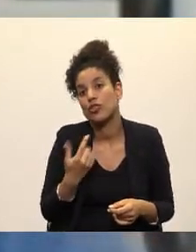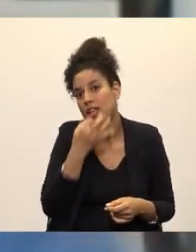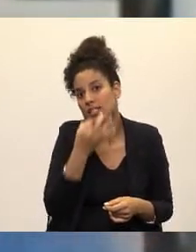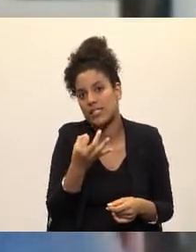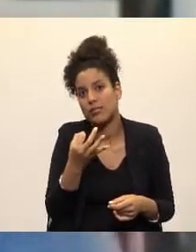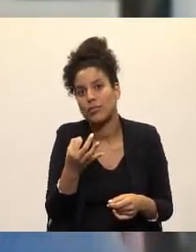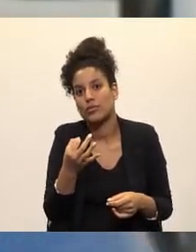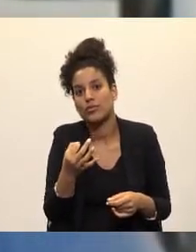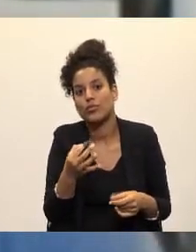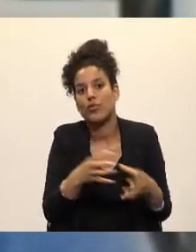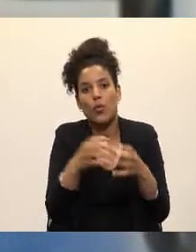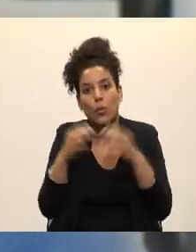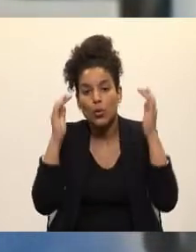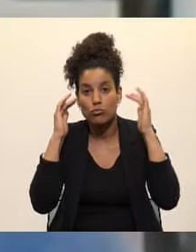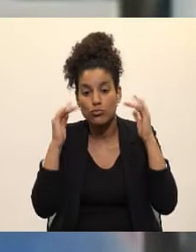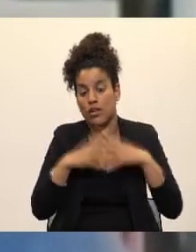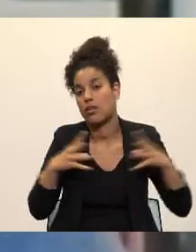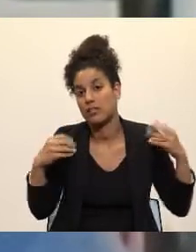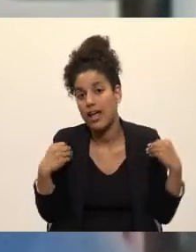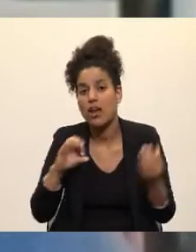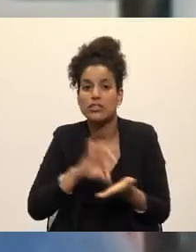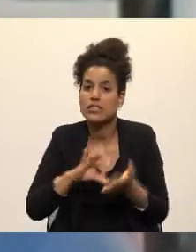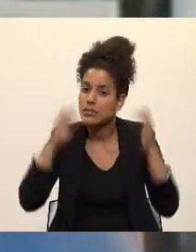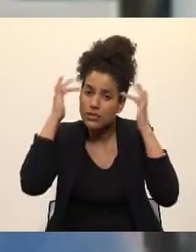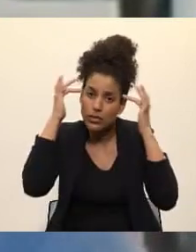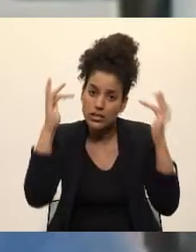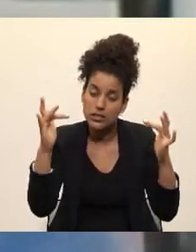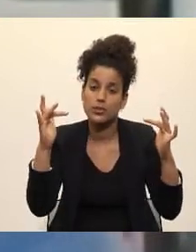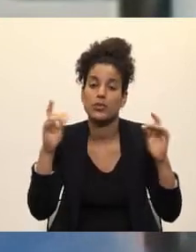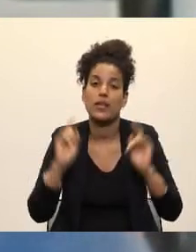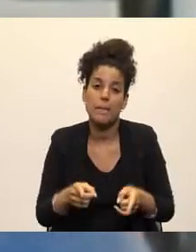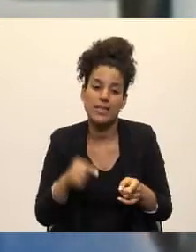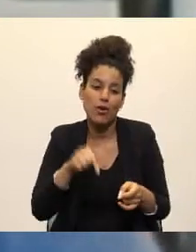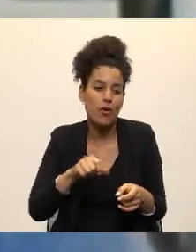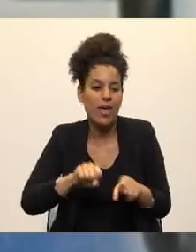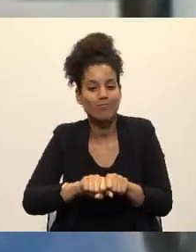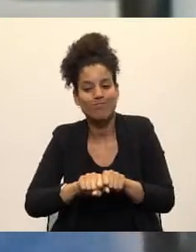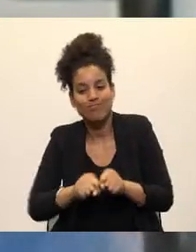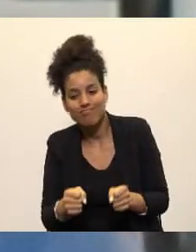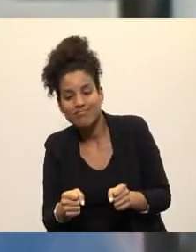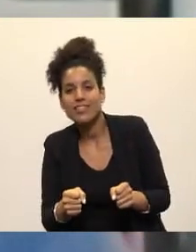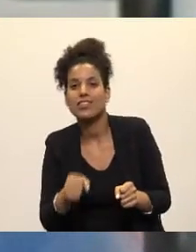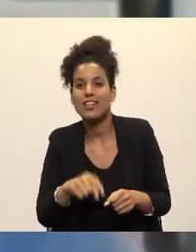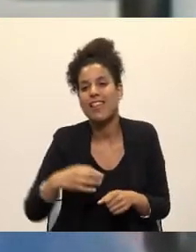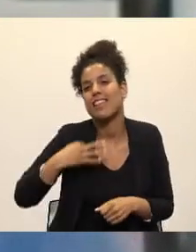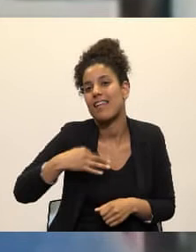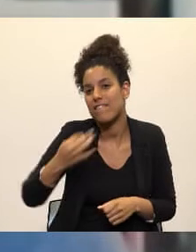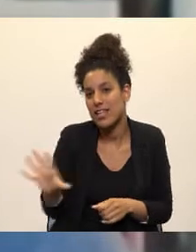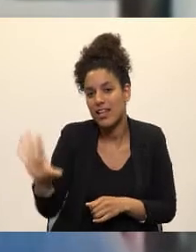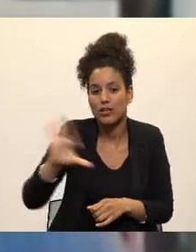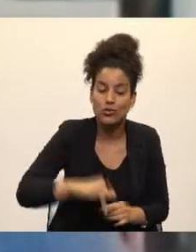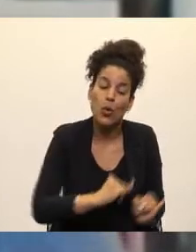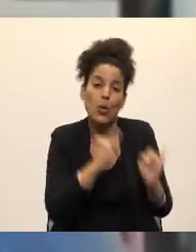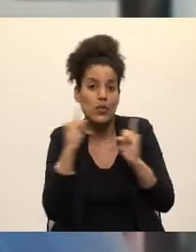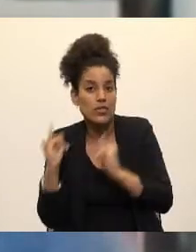organización escolar y de los sistemas educativos. Esta ruptura, ¿no?, de las rutinas, de la vida cotidiana,